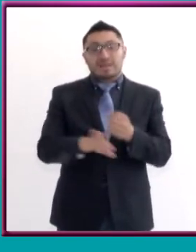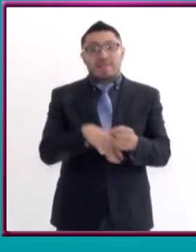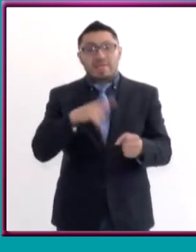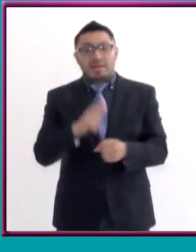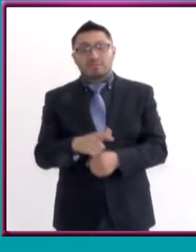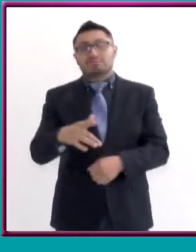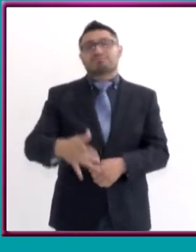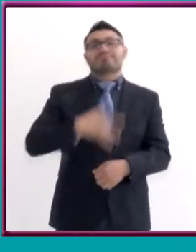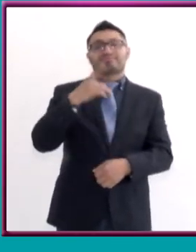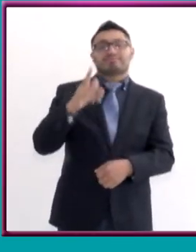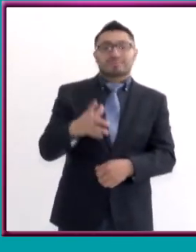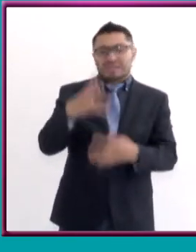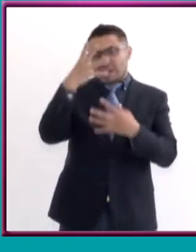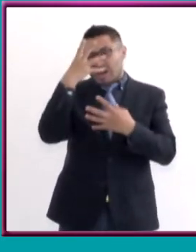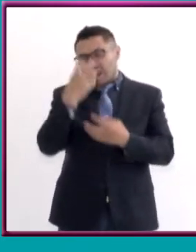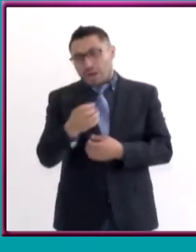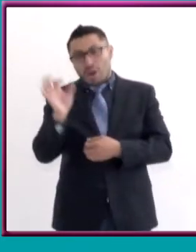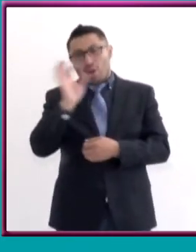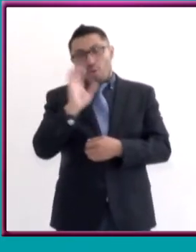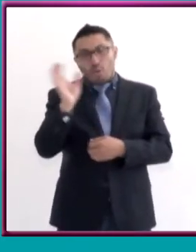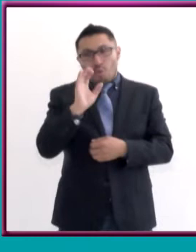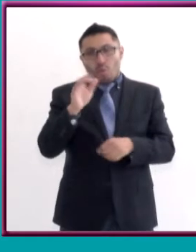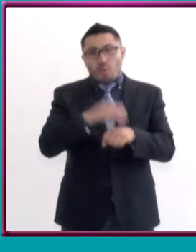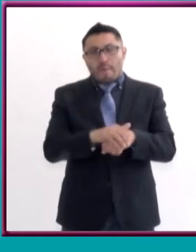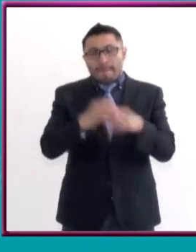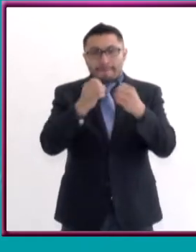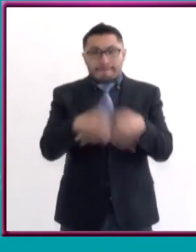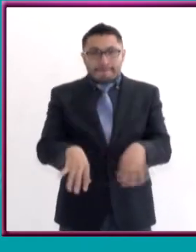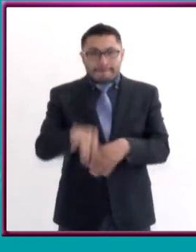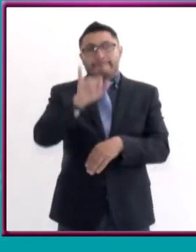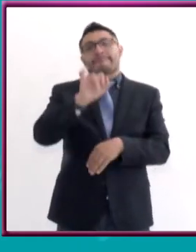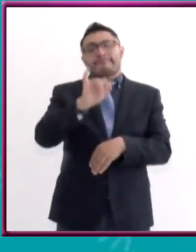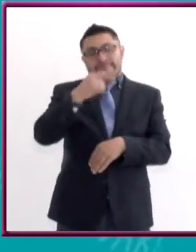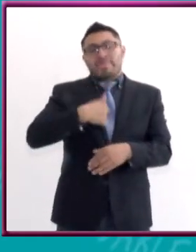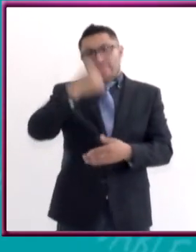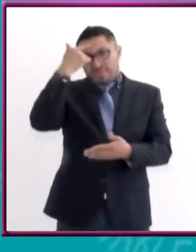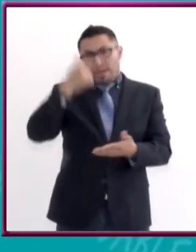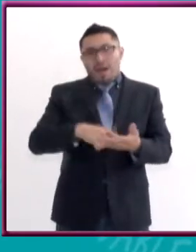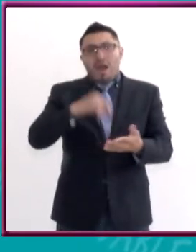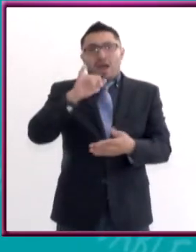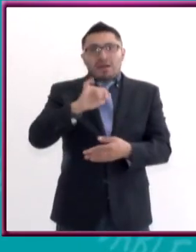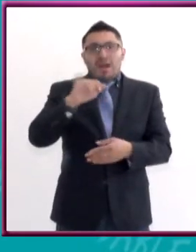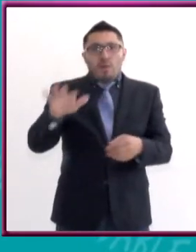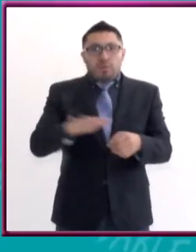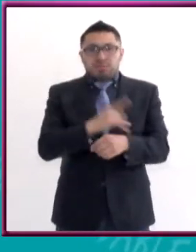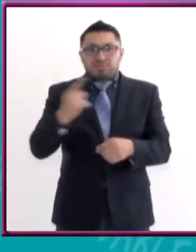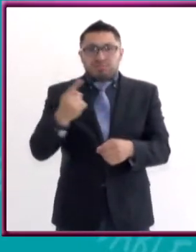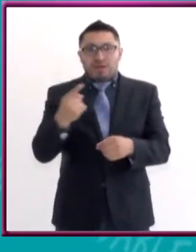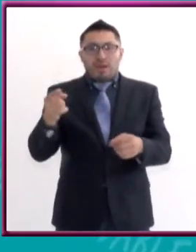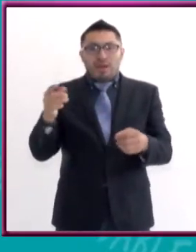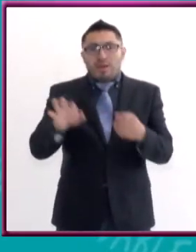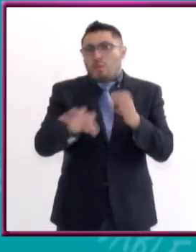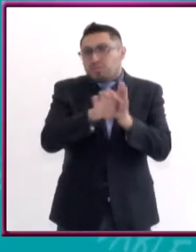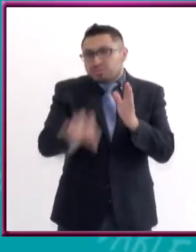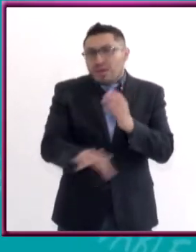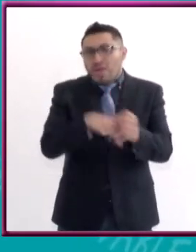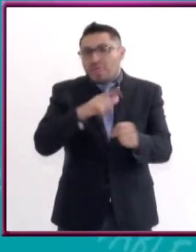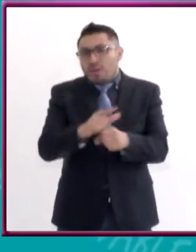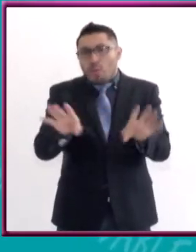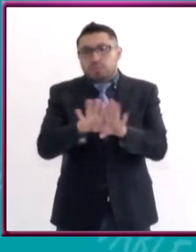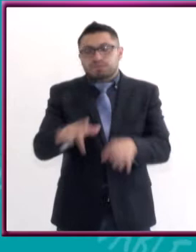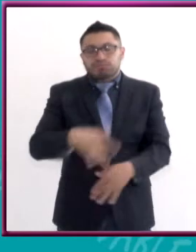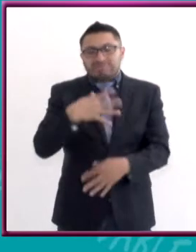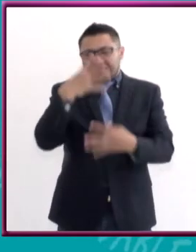Si los animales sienten tristeza cuando pierden un amigo, yo creo que sí. Porque, por ejemplo, si los animales